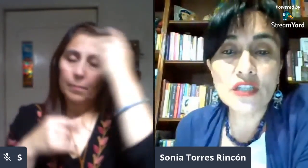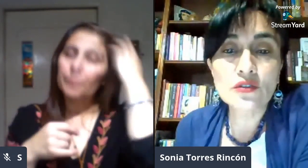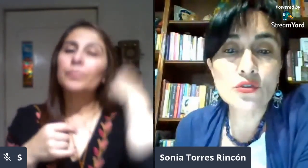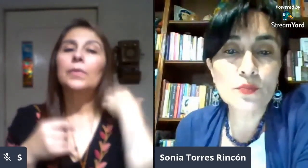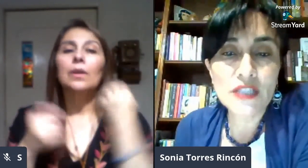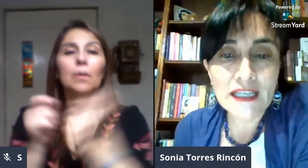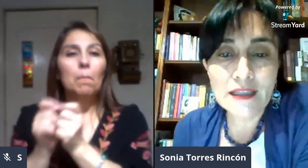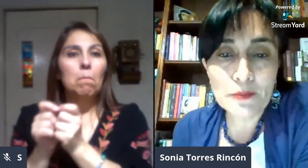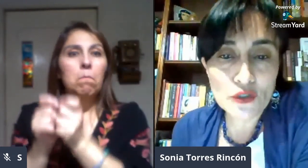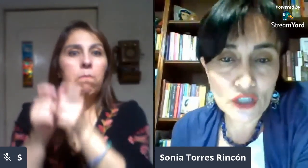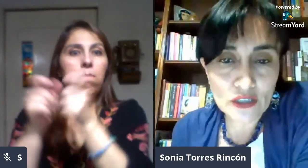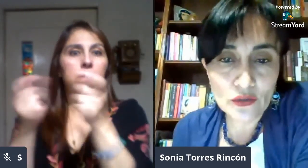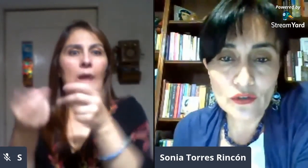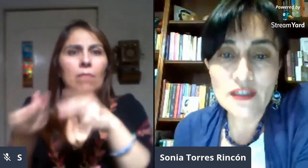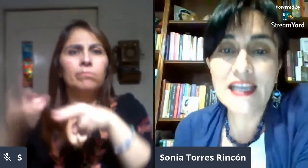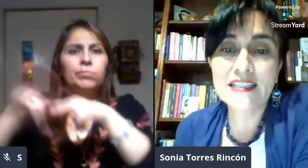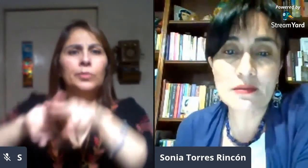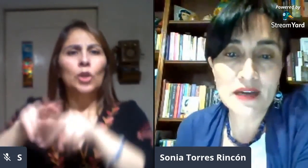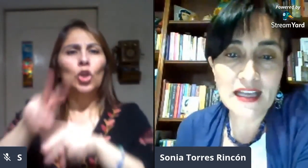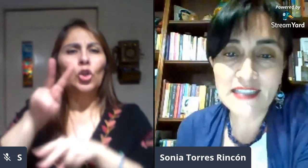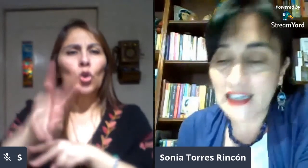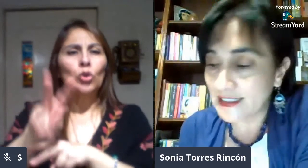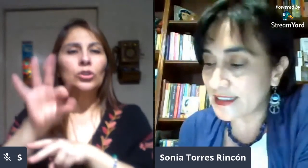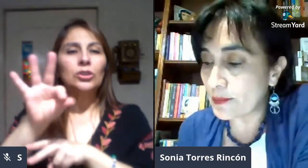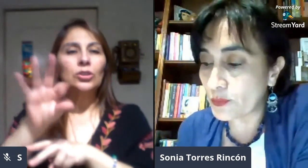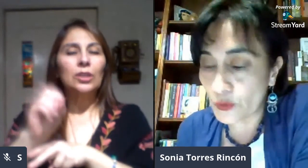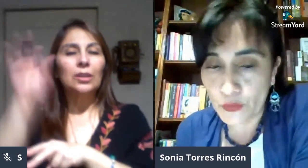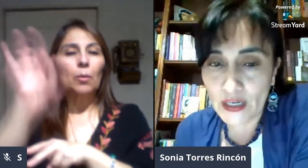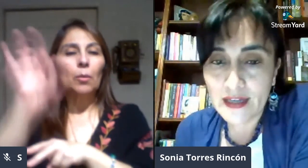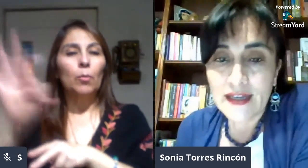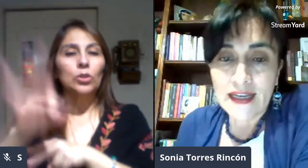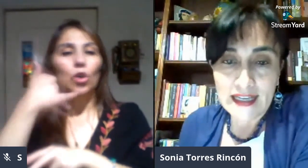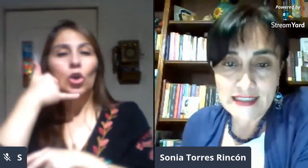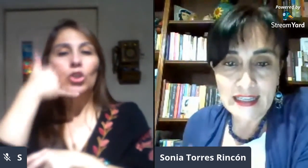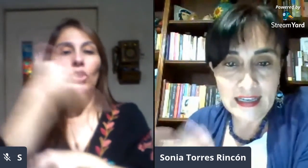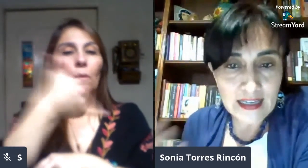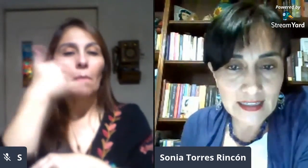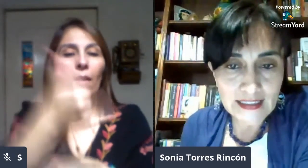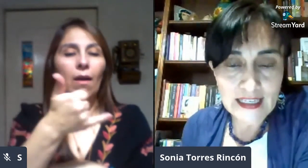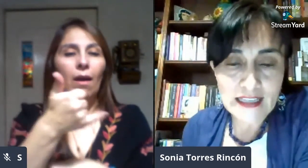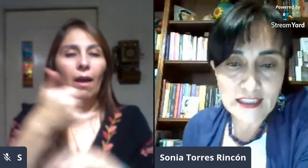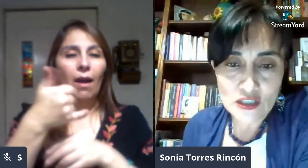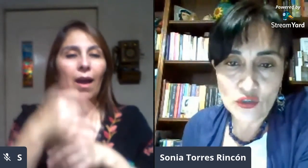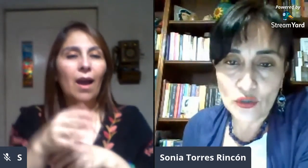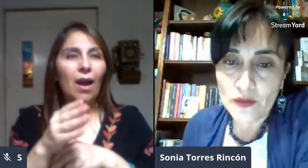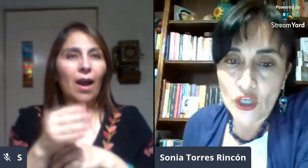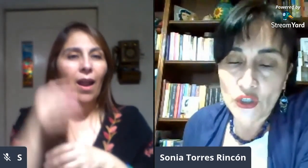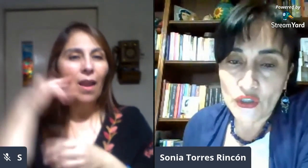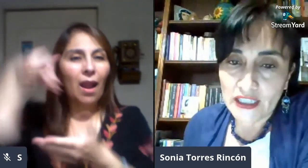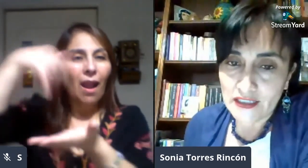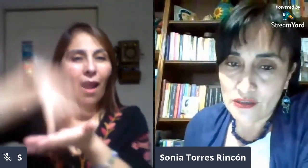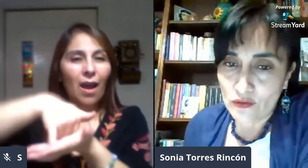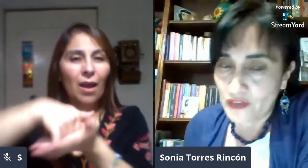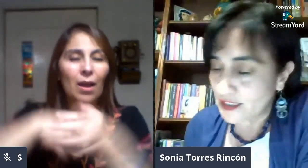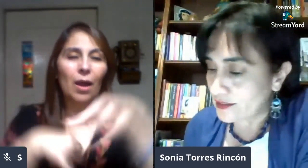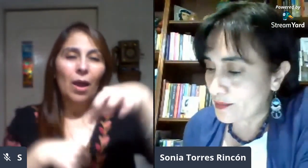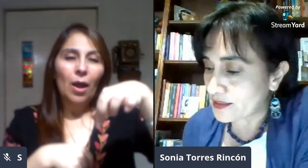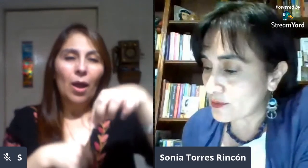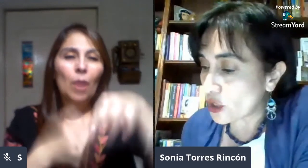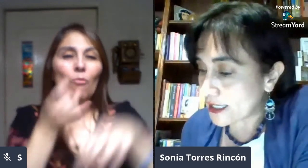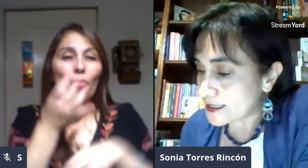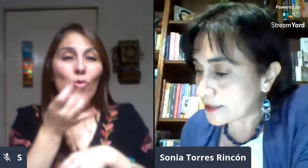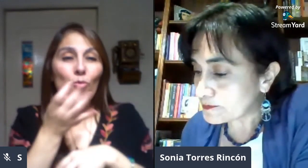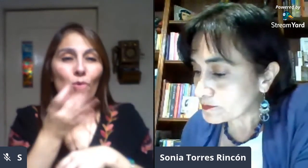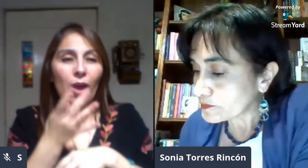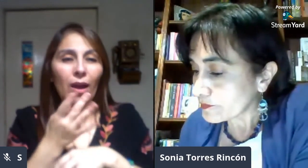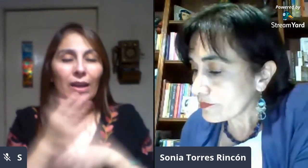en un 230% las llamadas a la línea púrpura, que es la línea de atención y orientación frente a temas